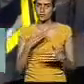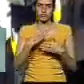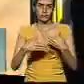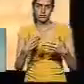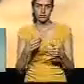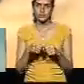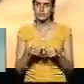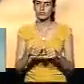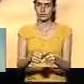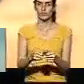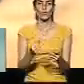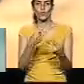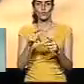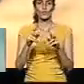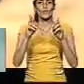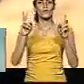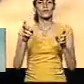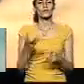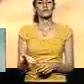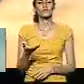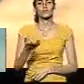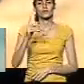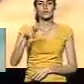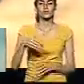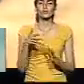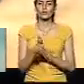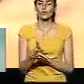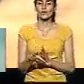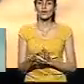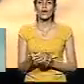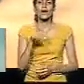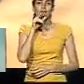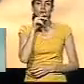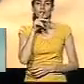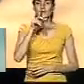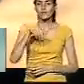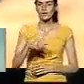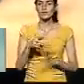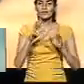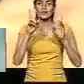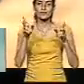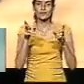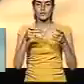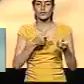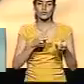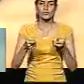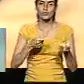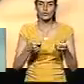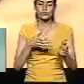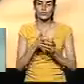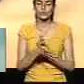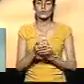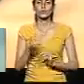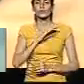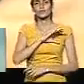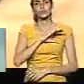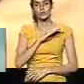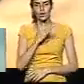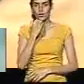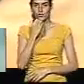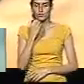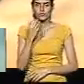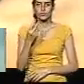permanente. Otro elemento fundamental ahí, que se ha estado conversando muy bien, es el tema del control sobre las municiones.